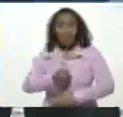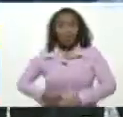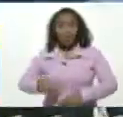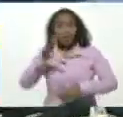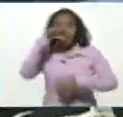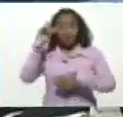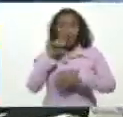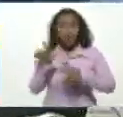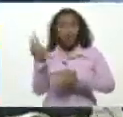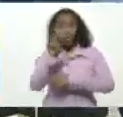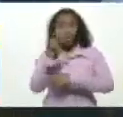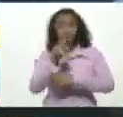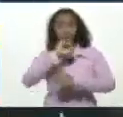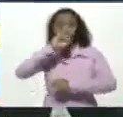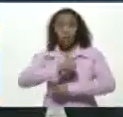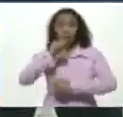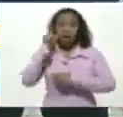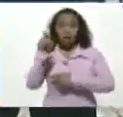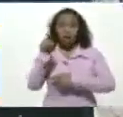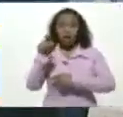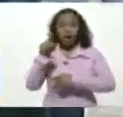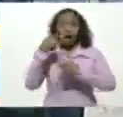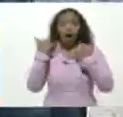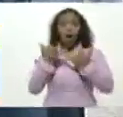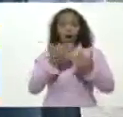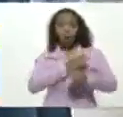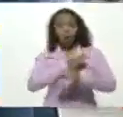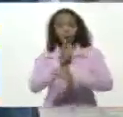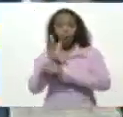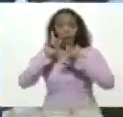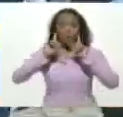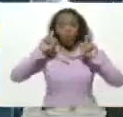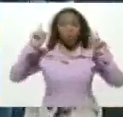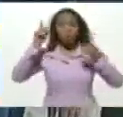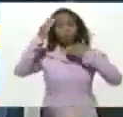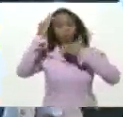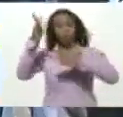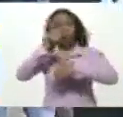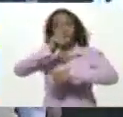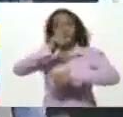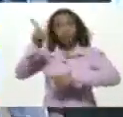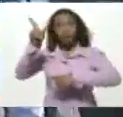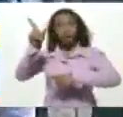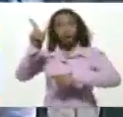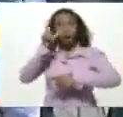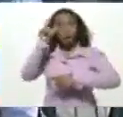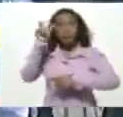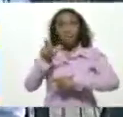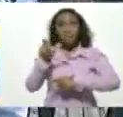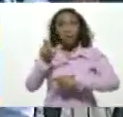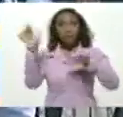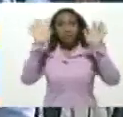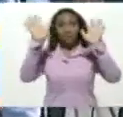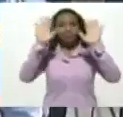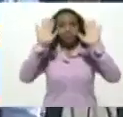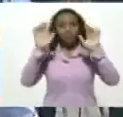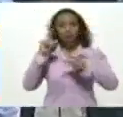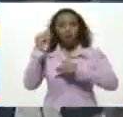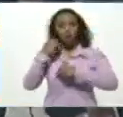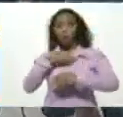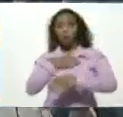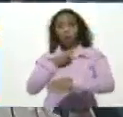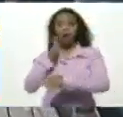Jesús. Cristo te ama también a ti. Ahora vamos a la música. Saludos por allá. Brownie con helado. Bueno, no puedo ir para